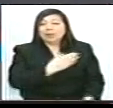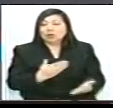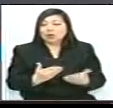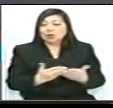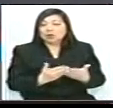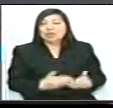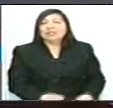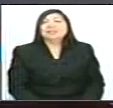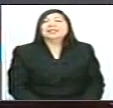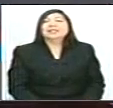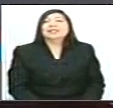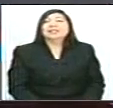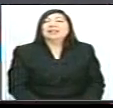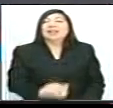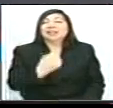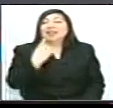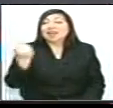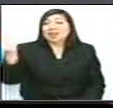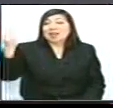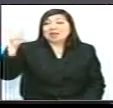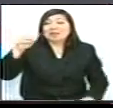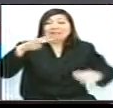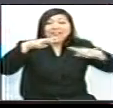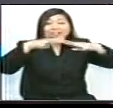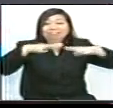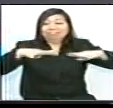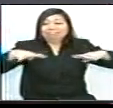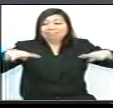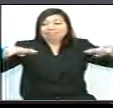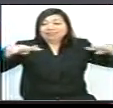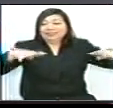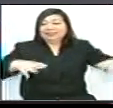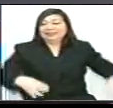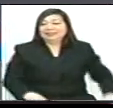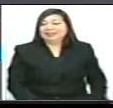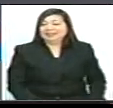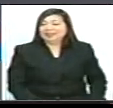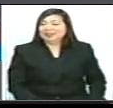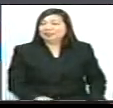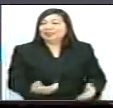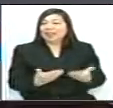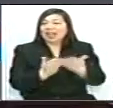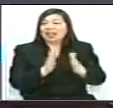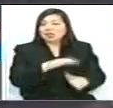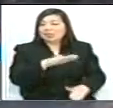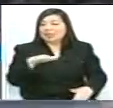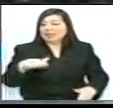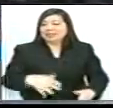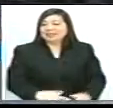Colegio Salcantay, quienes se encuentran en las galerías del hemiciclo.